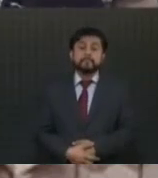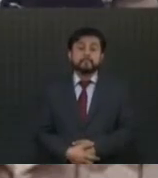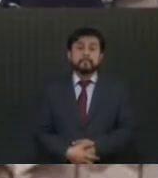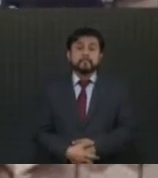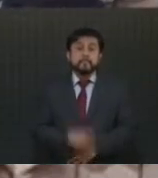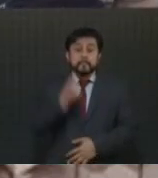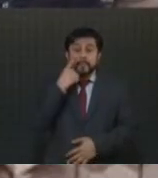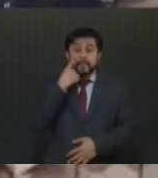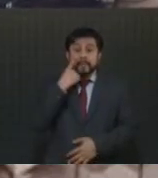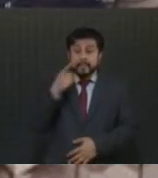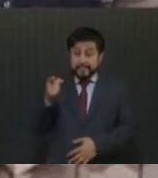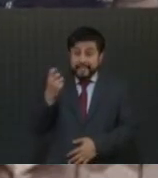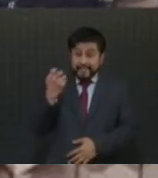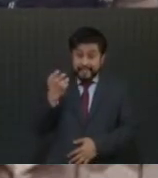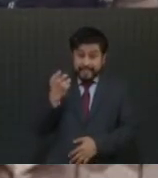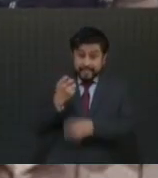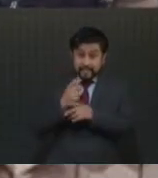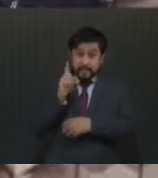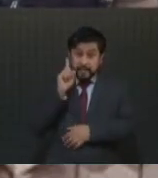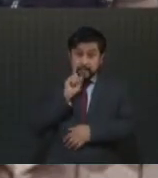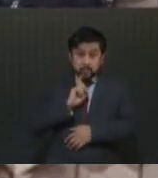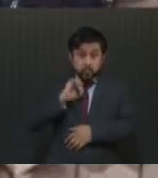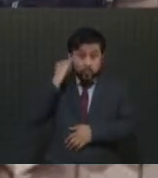las mujeres indígenas